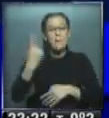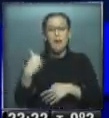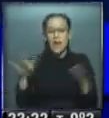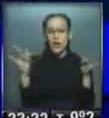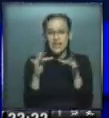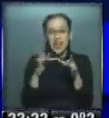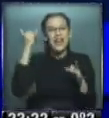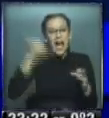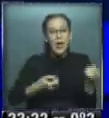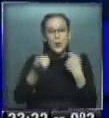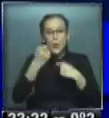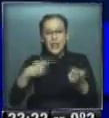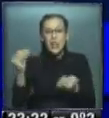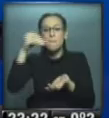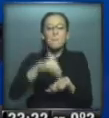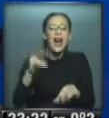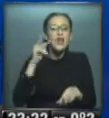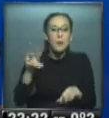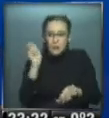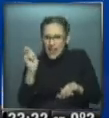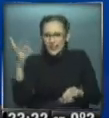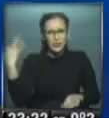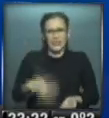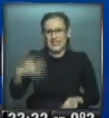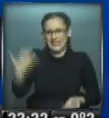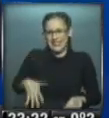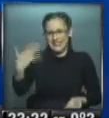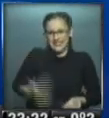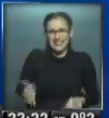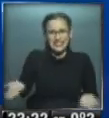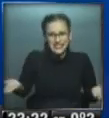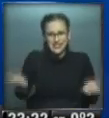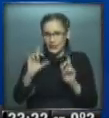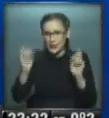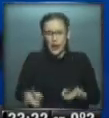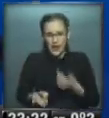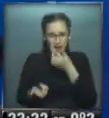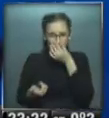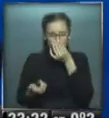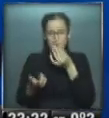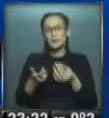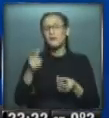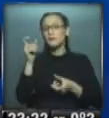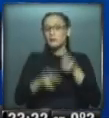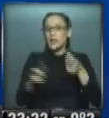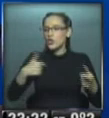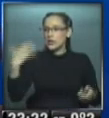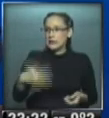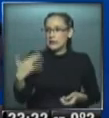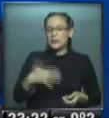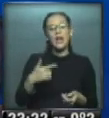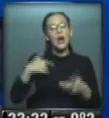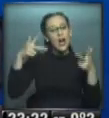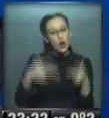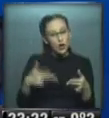a haber reventa de más de 2.200 pesos. Una locura. La entrada blue. Una buah. Locura. Una locura para millonarios, usted lo dijo. Nos vamos al